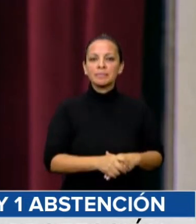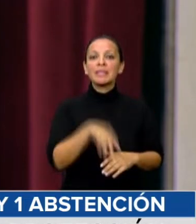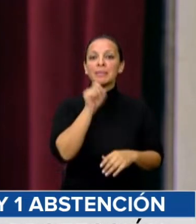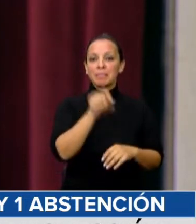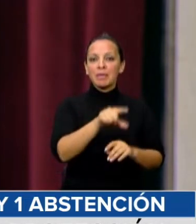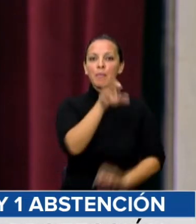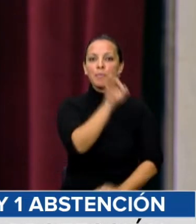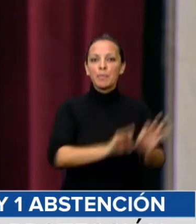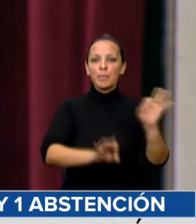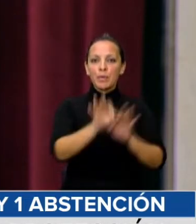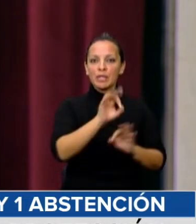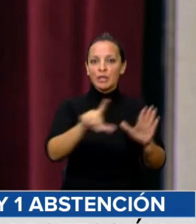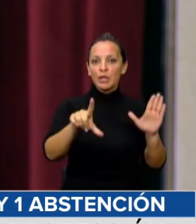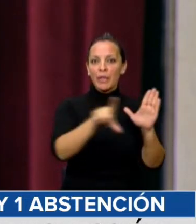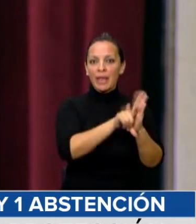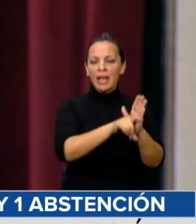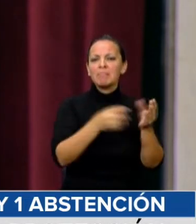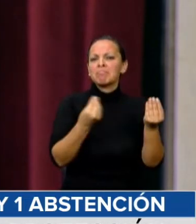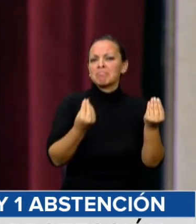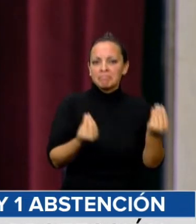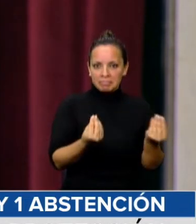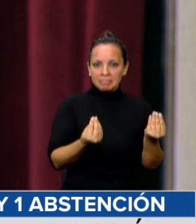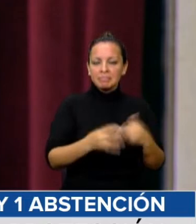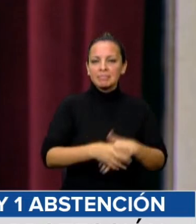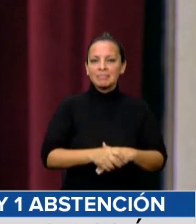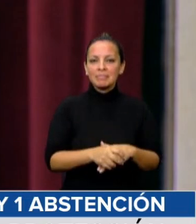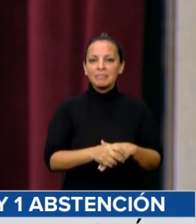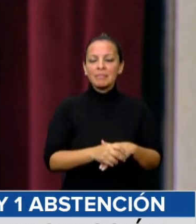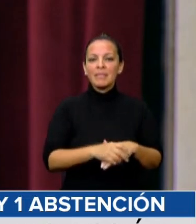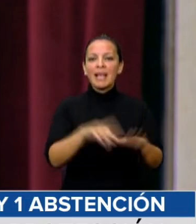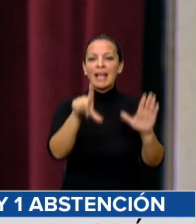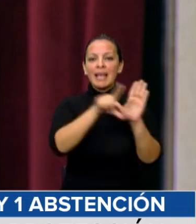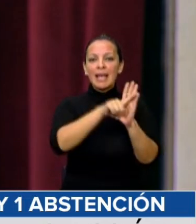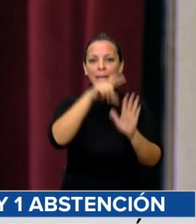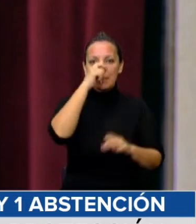el proyecto de ley por el cual se modifica la Ley